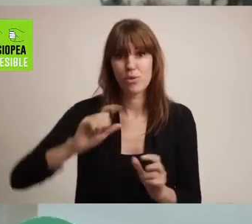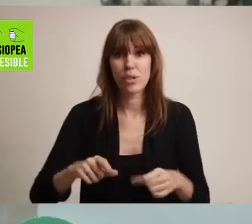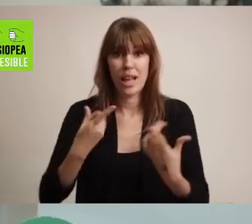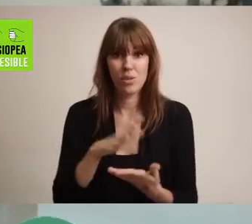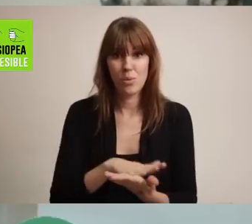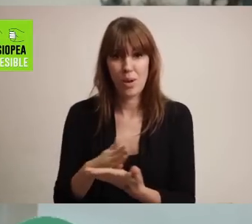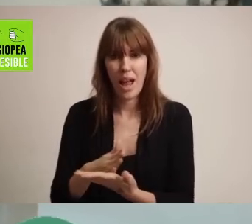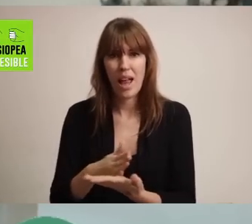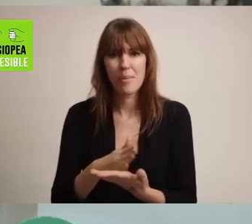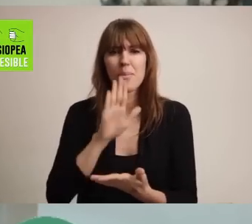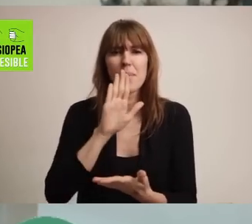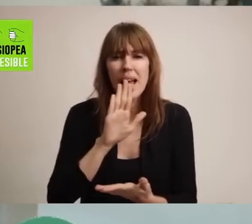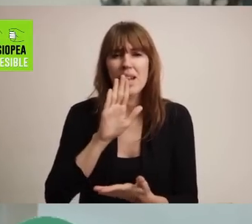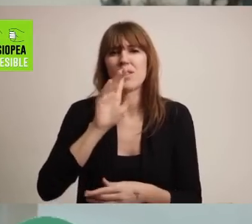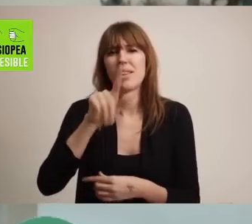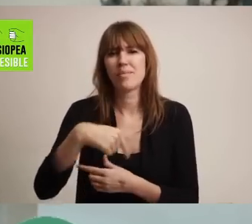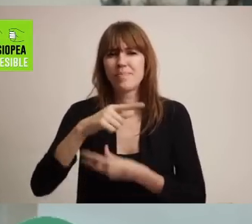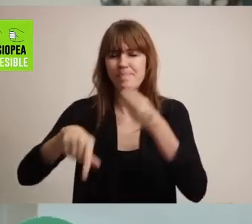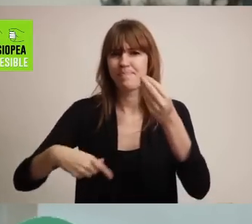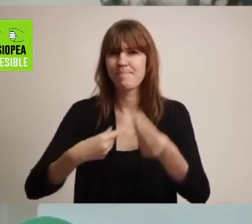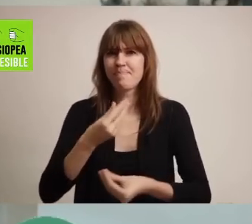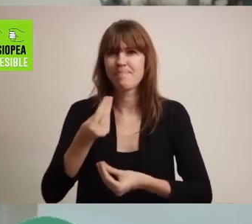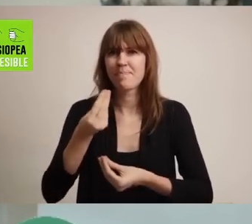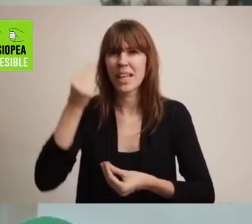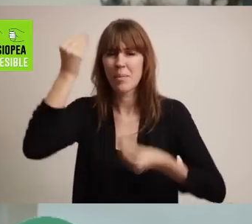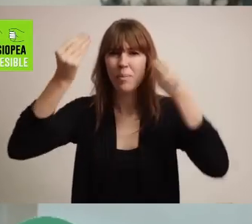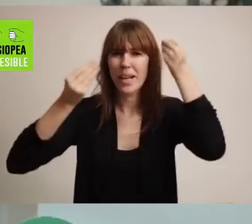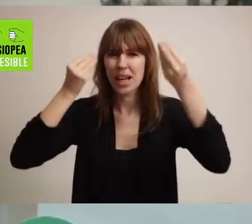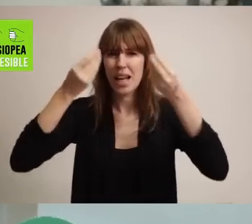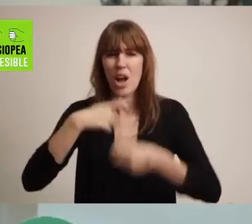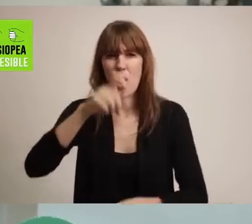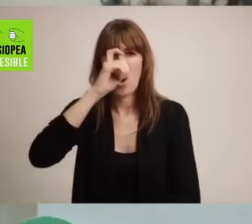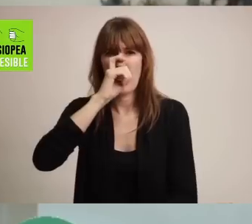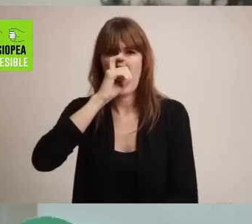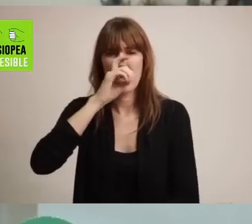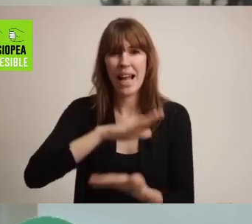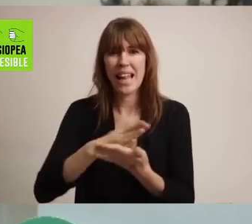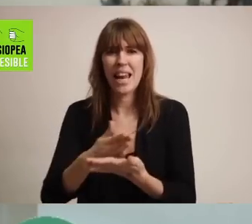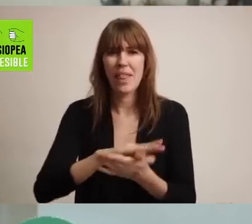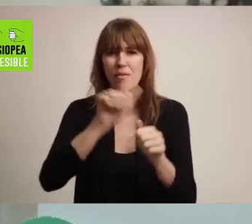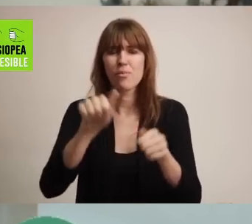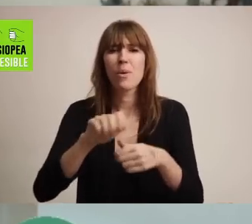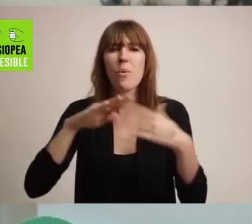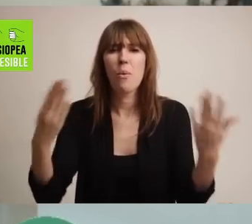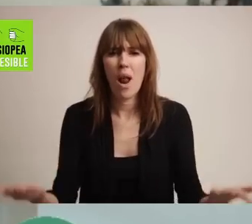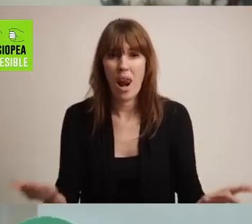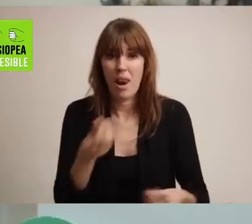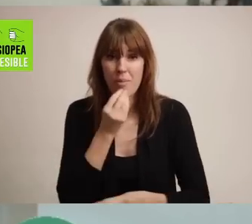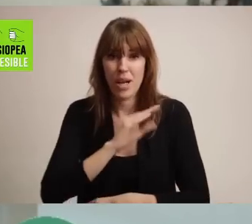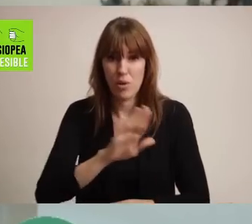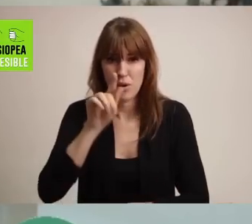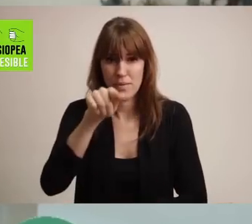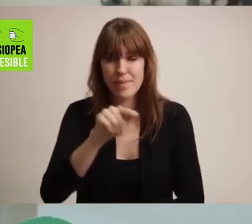cierto que tenemos que recordar las mejores formas de poder canalizar esa energía. Y además también saber que hay